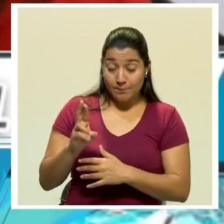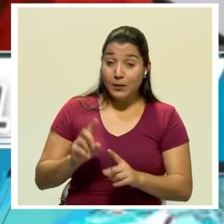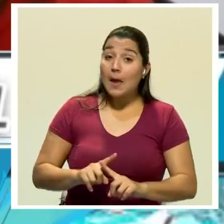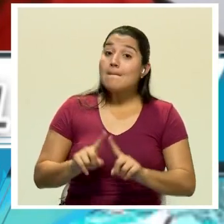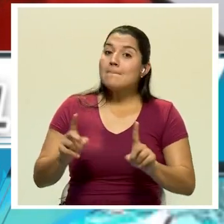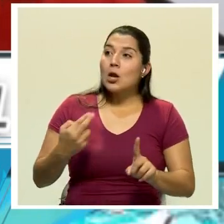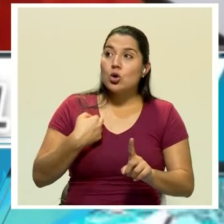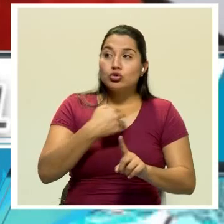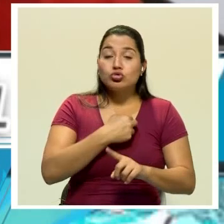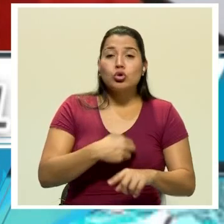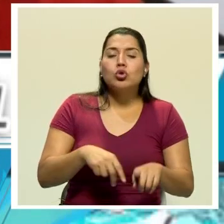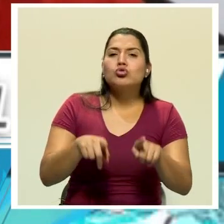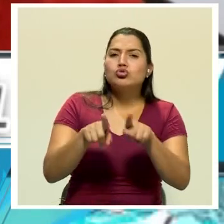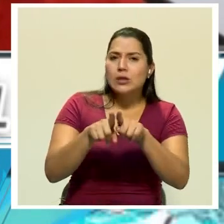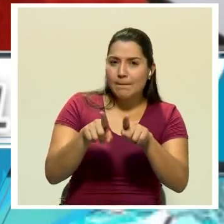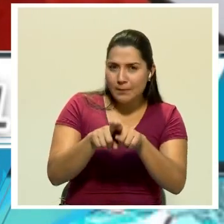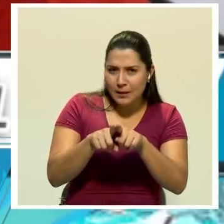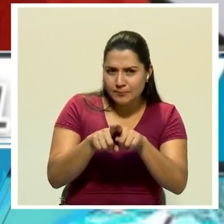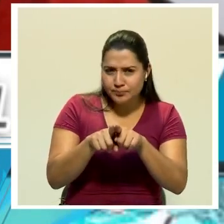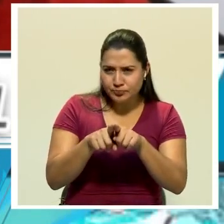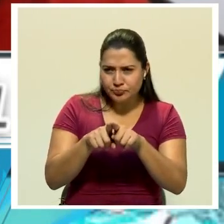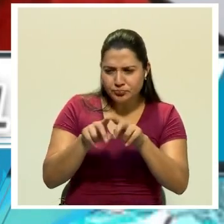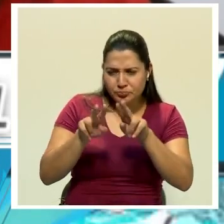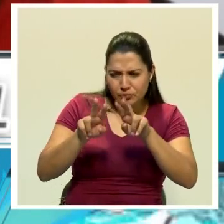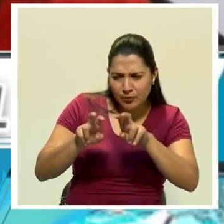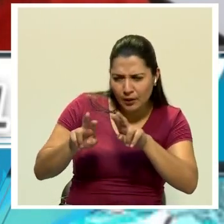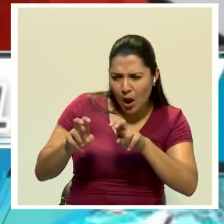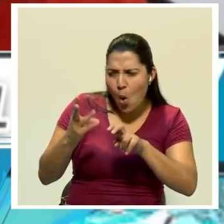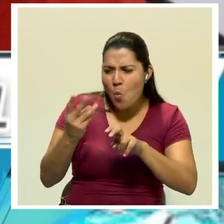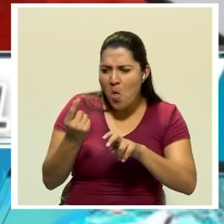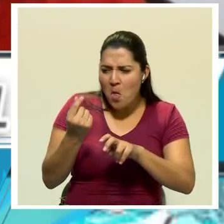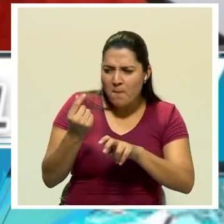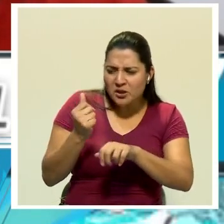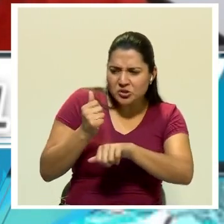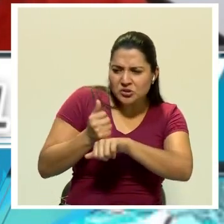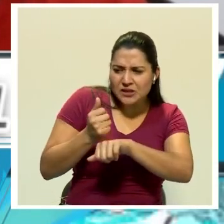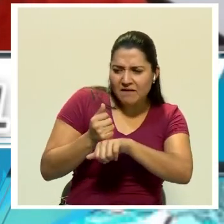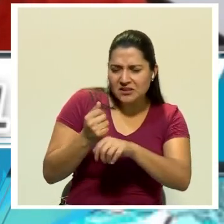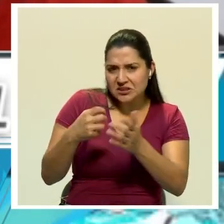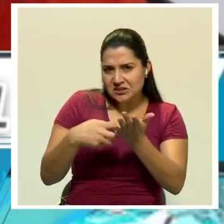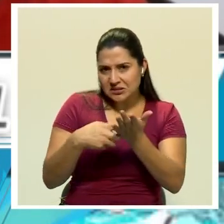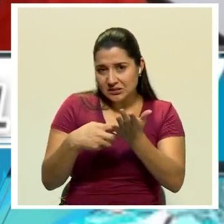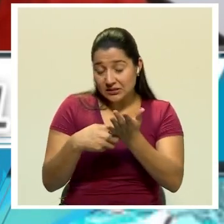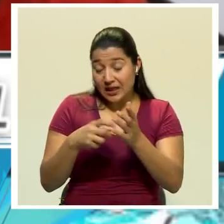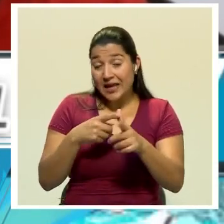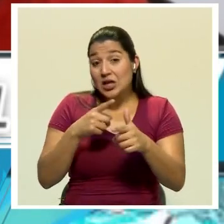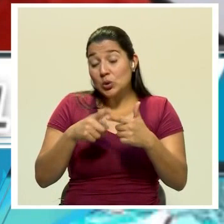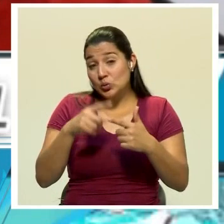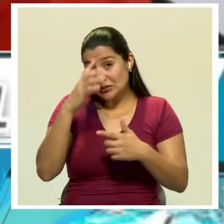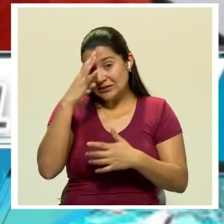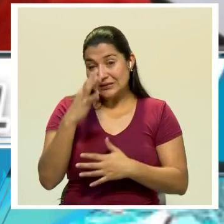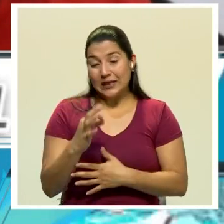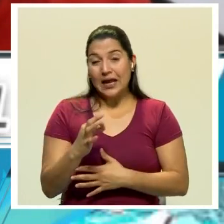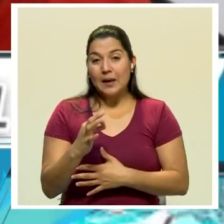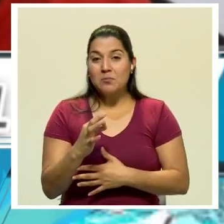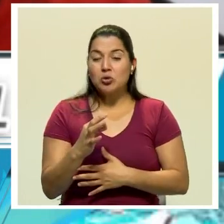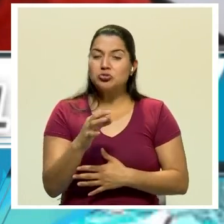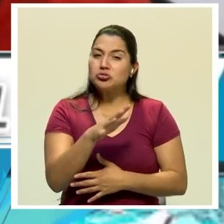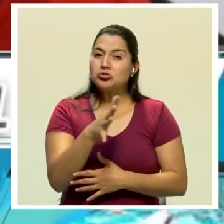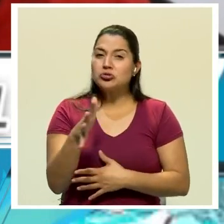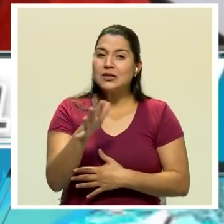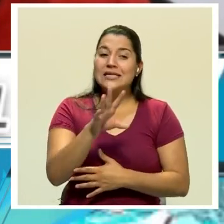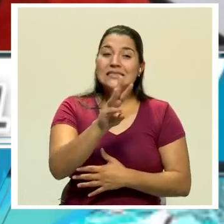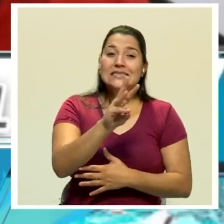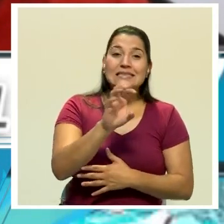una sensibilización de tarifa y estamos hablando que la tarifa en este sistema estarían rondando